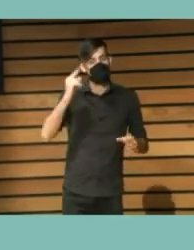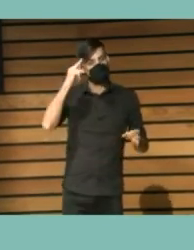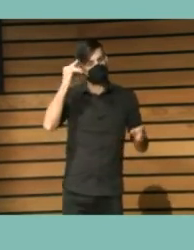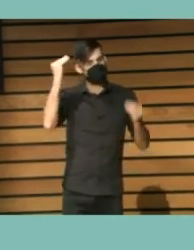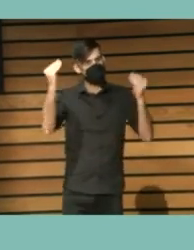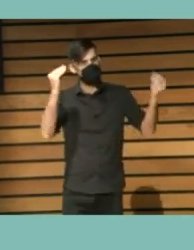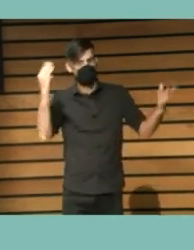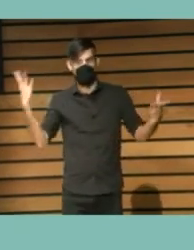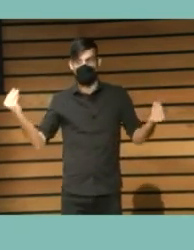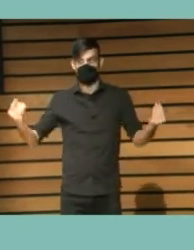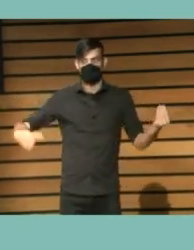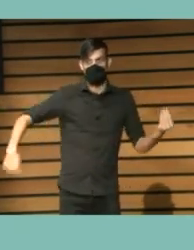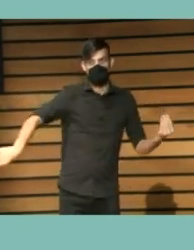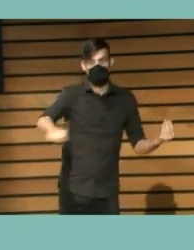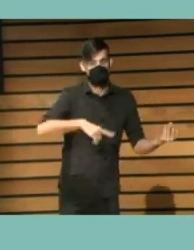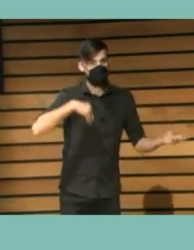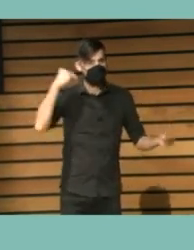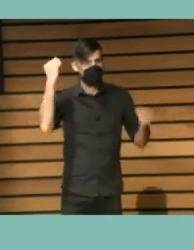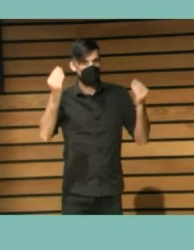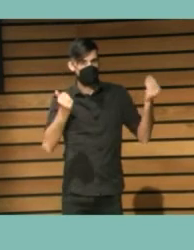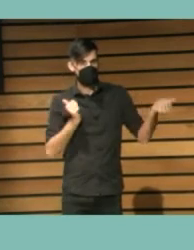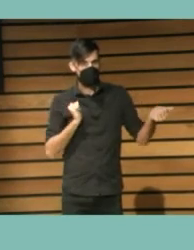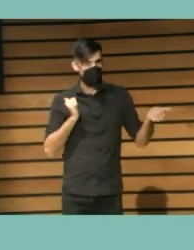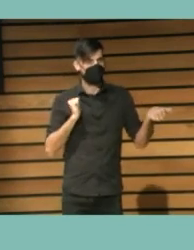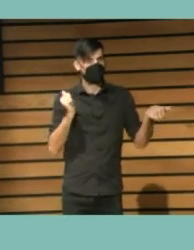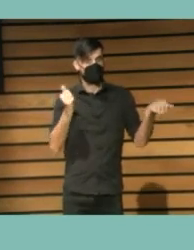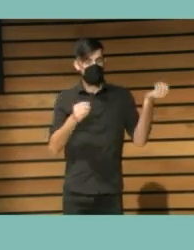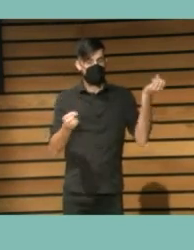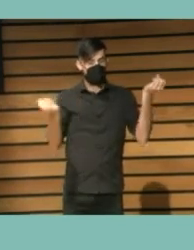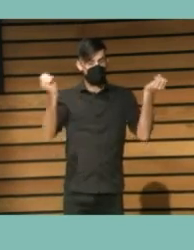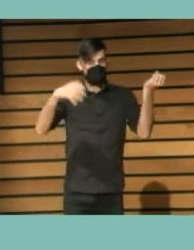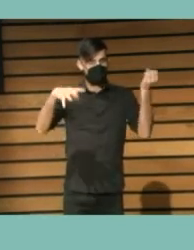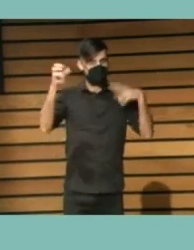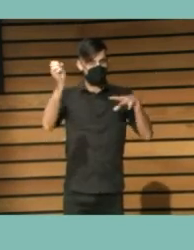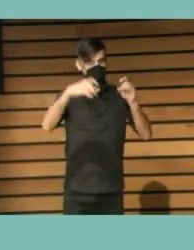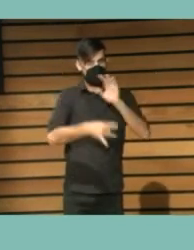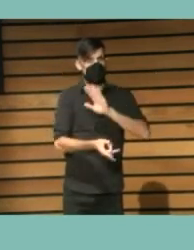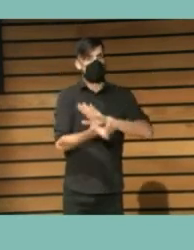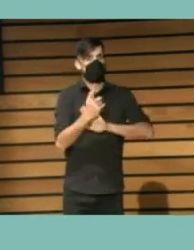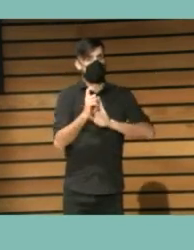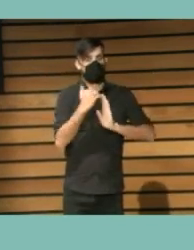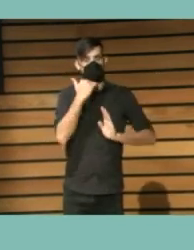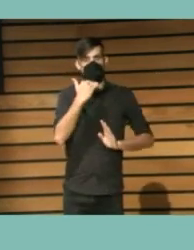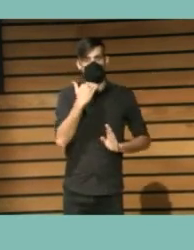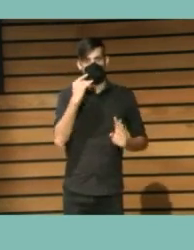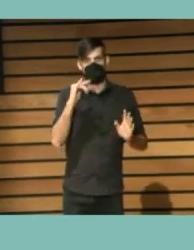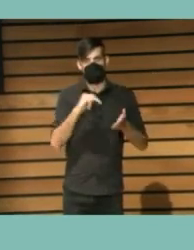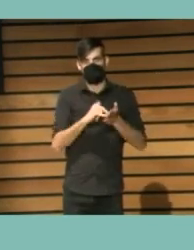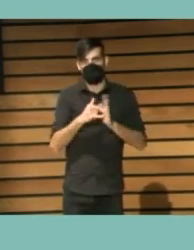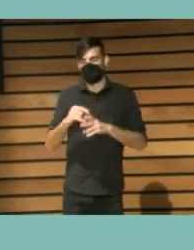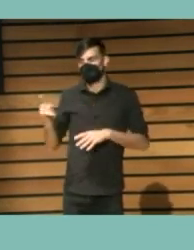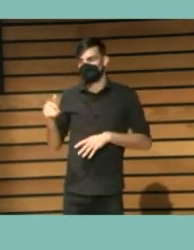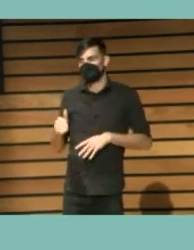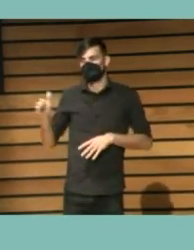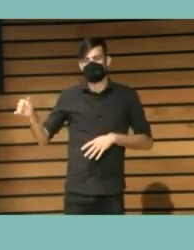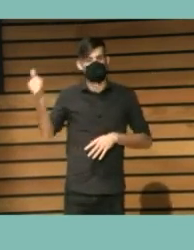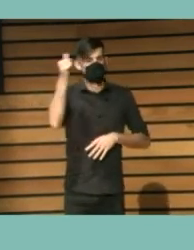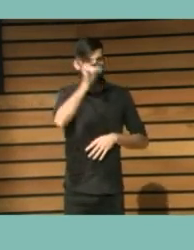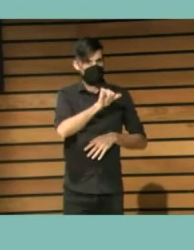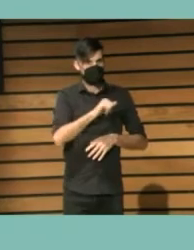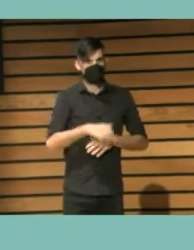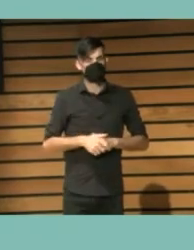nos ocurre algo. Inventamos la rueda. Joao, ¿querías añadir? Sí, vamos, dos o tres aspectos.